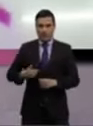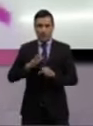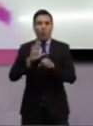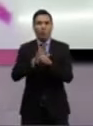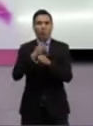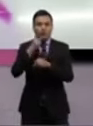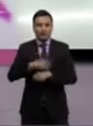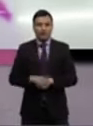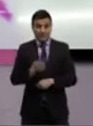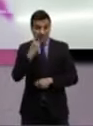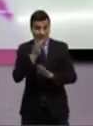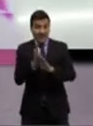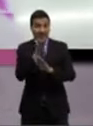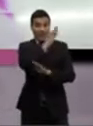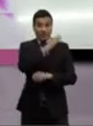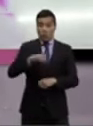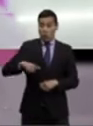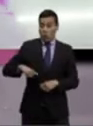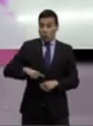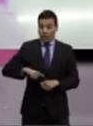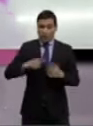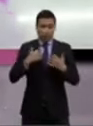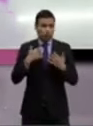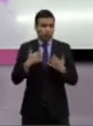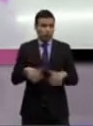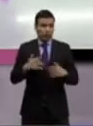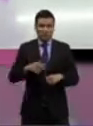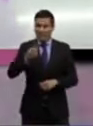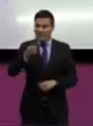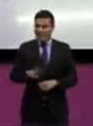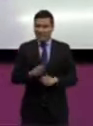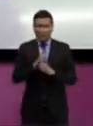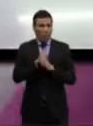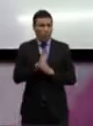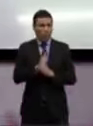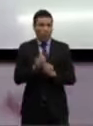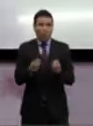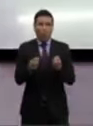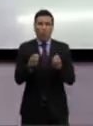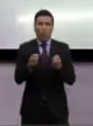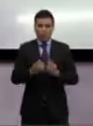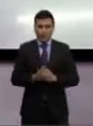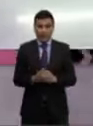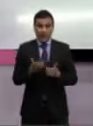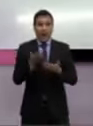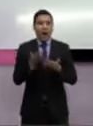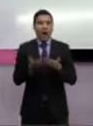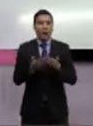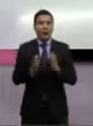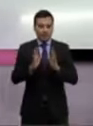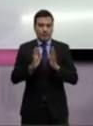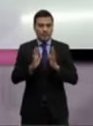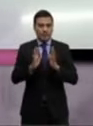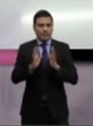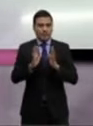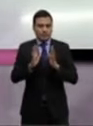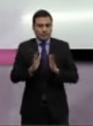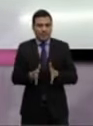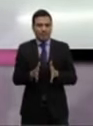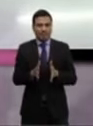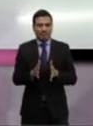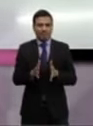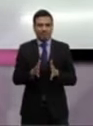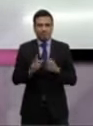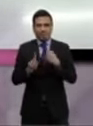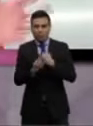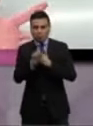anteriores, lamentablemente los efectos que hemos recibido son dolorosos. Afortunadamente hoy se están atendiendo las causas. Ya